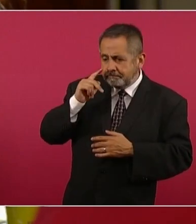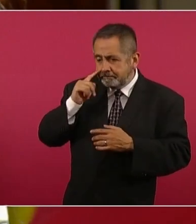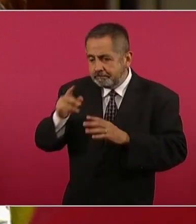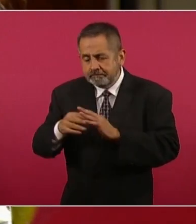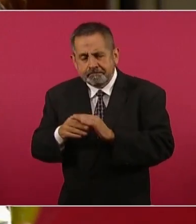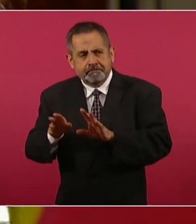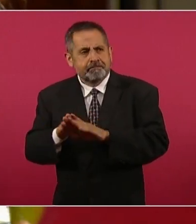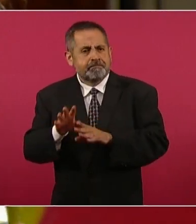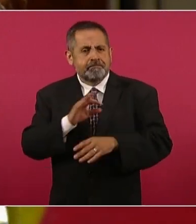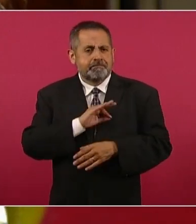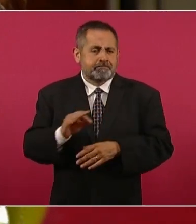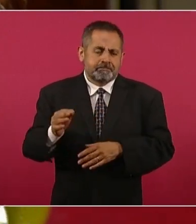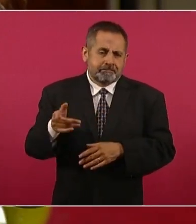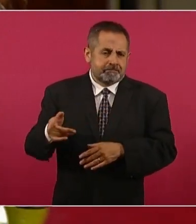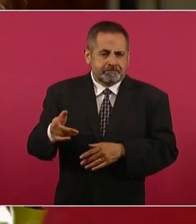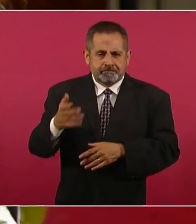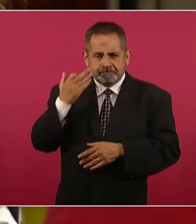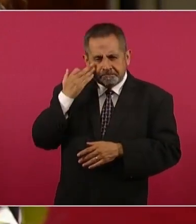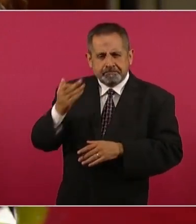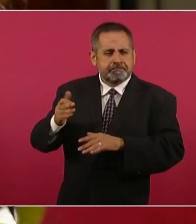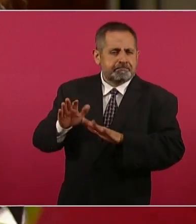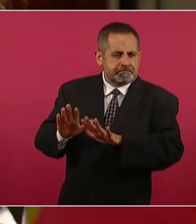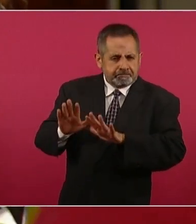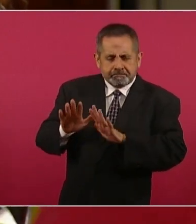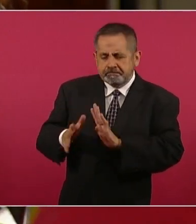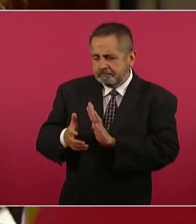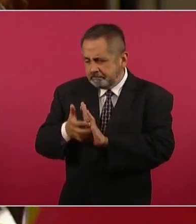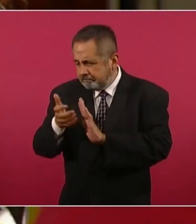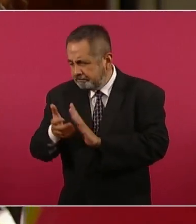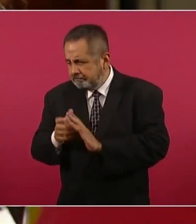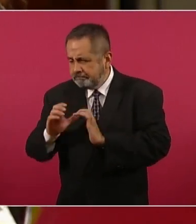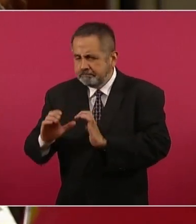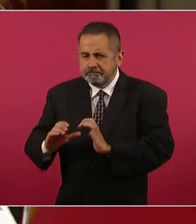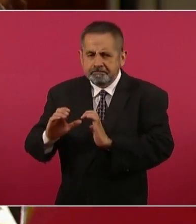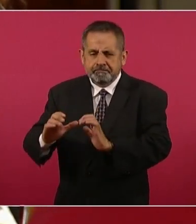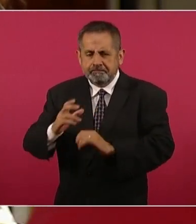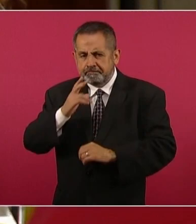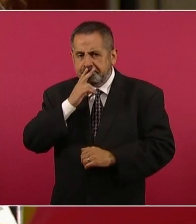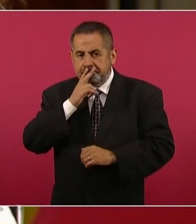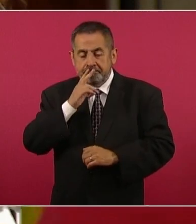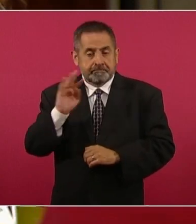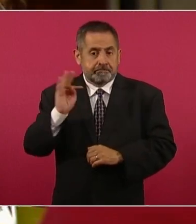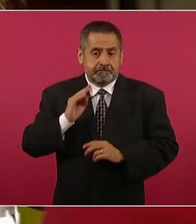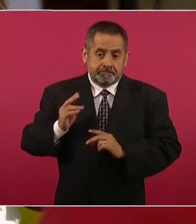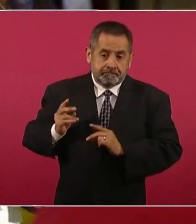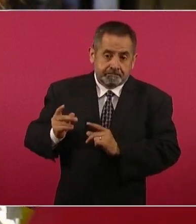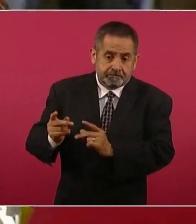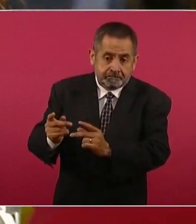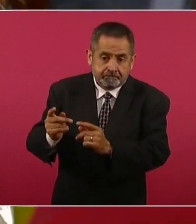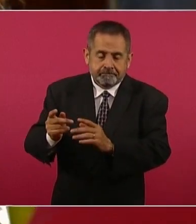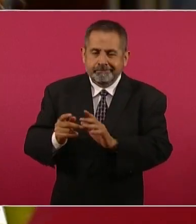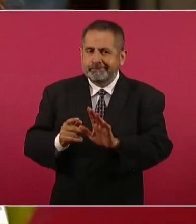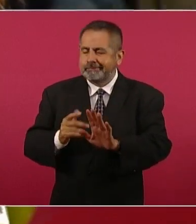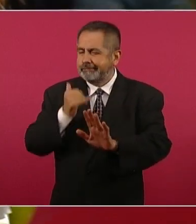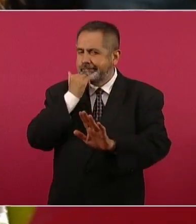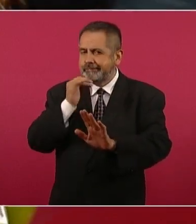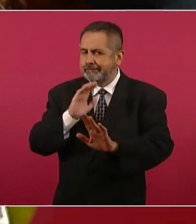debe de tomar pues de alguna manera su tiempo y el hecho de que tal vez pudieran acelerar el paso